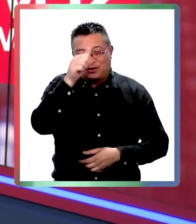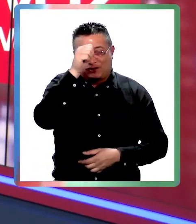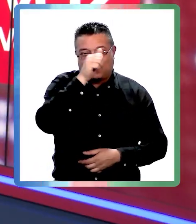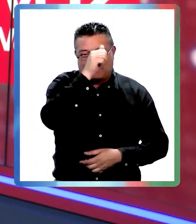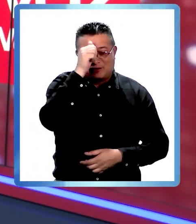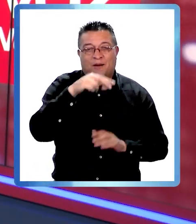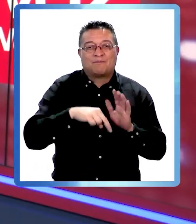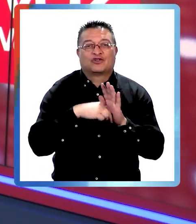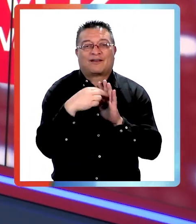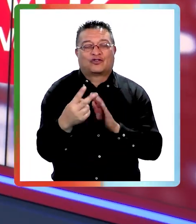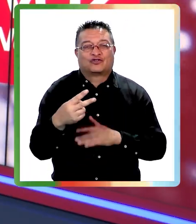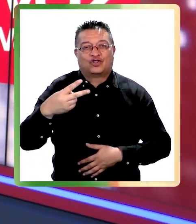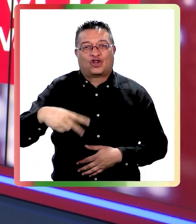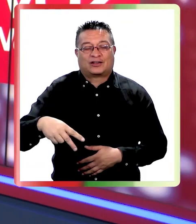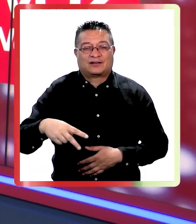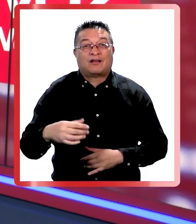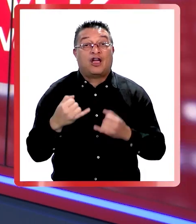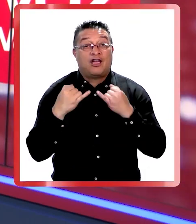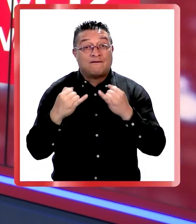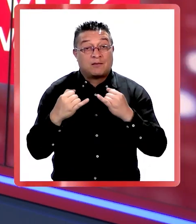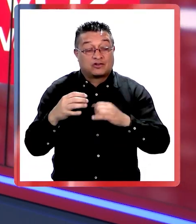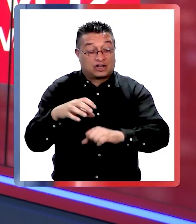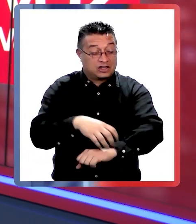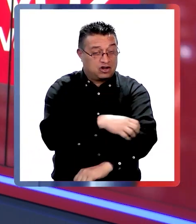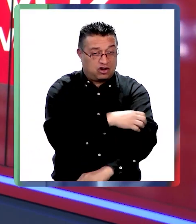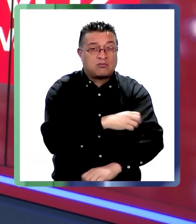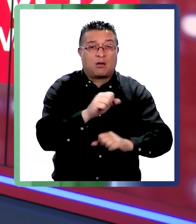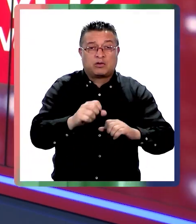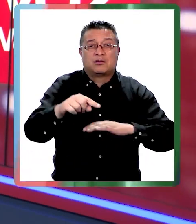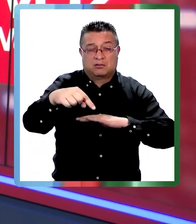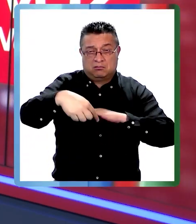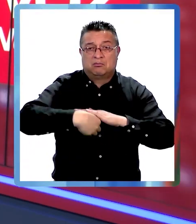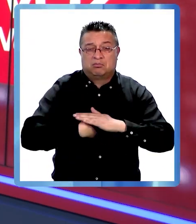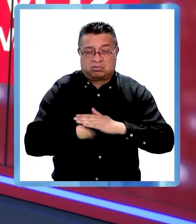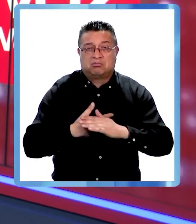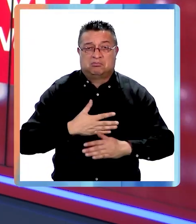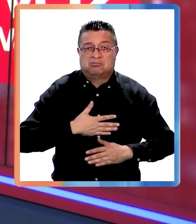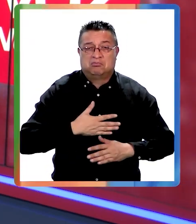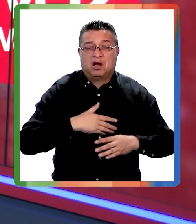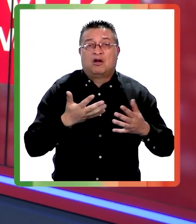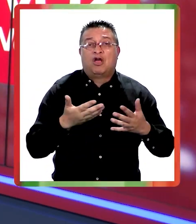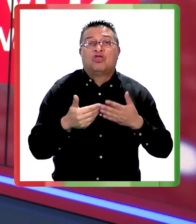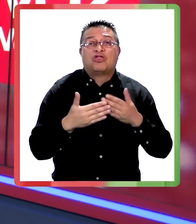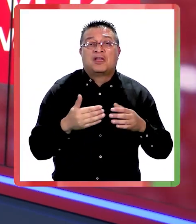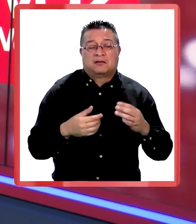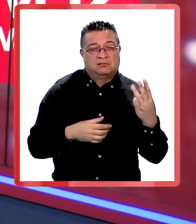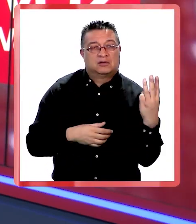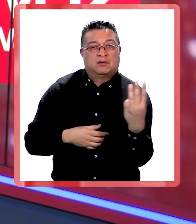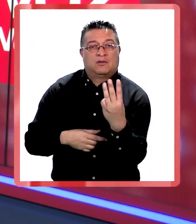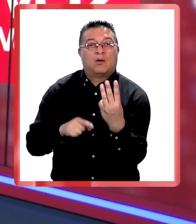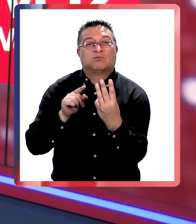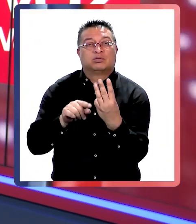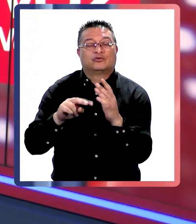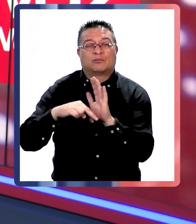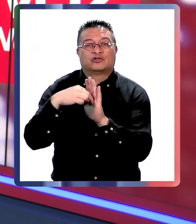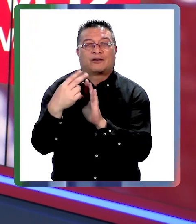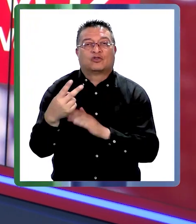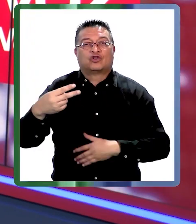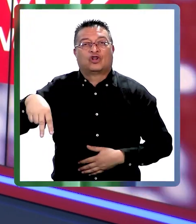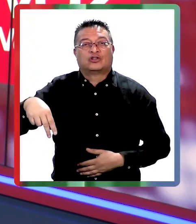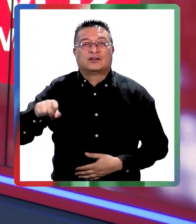entrevista del domingo de Portavoz Noticias. La información de las regiones la puede encontrar en nuestra página web